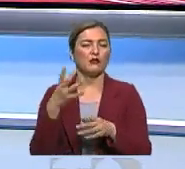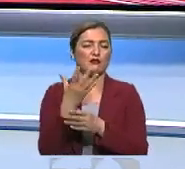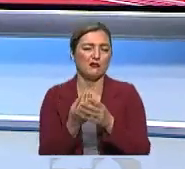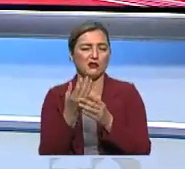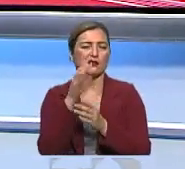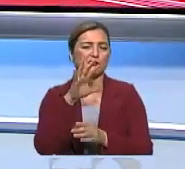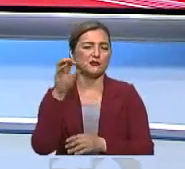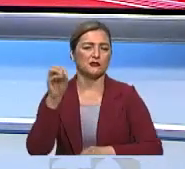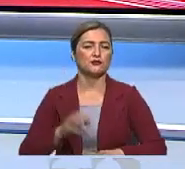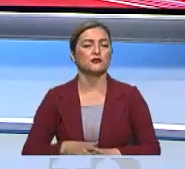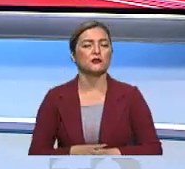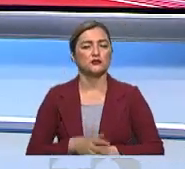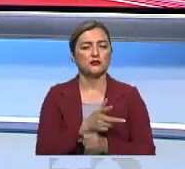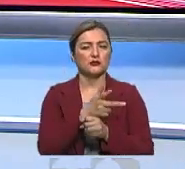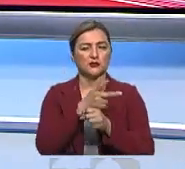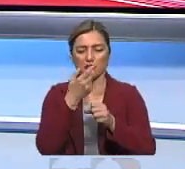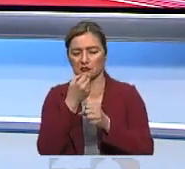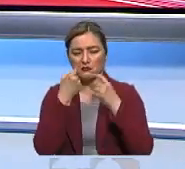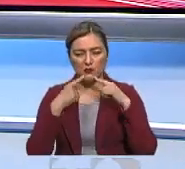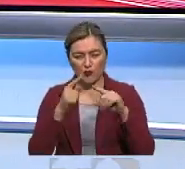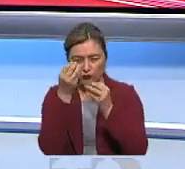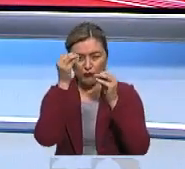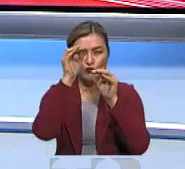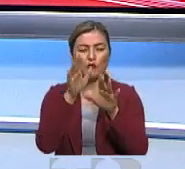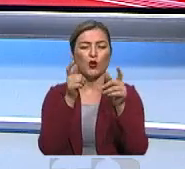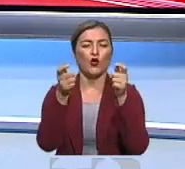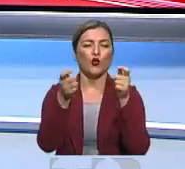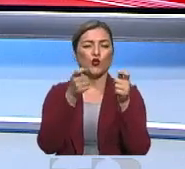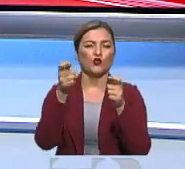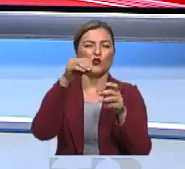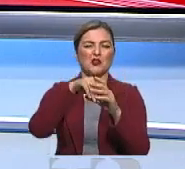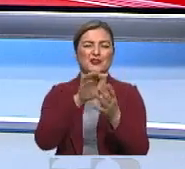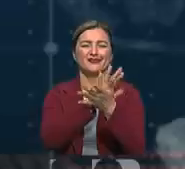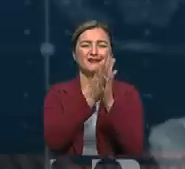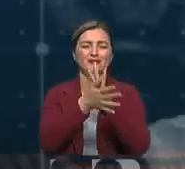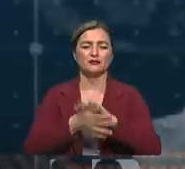de fallas. Además, videos revelan el total descontrol dentro del penal.